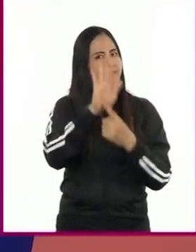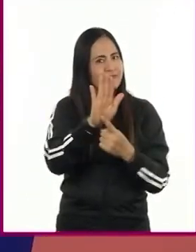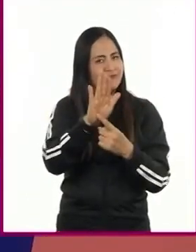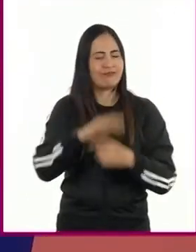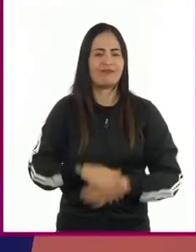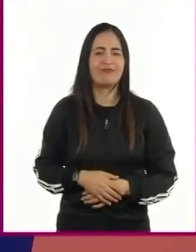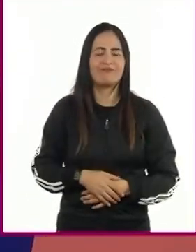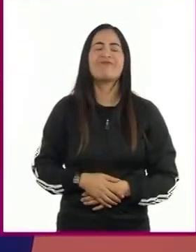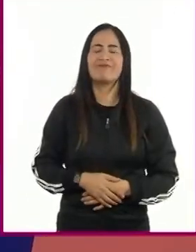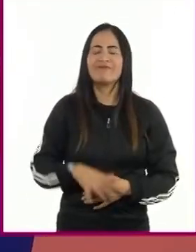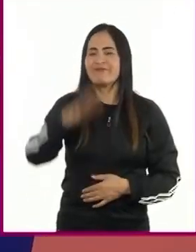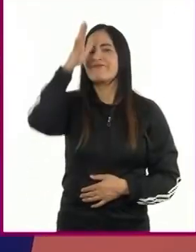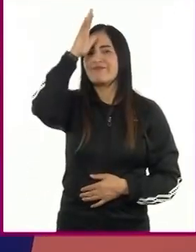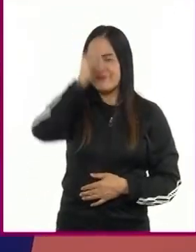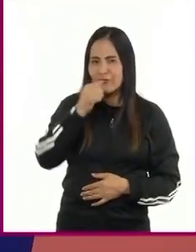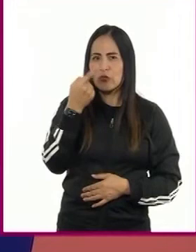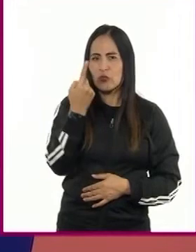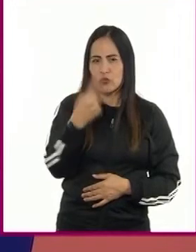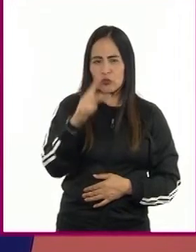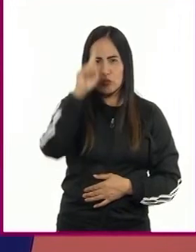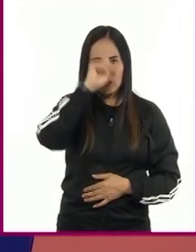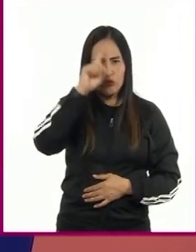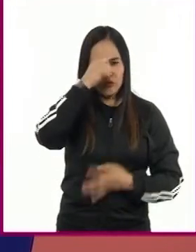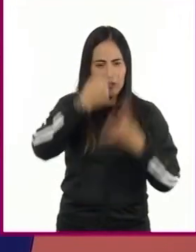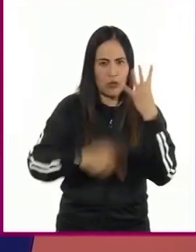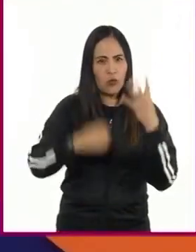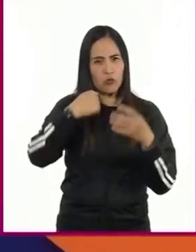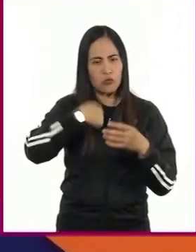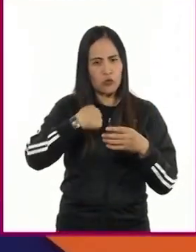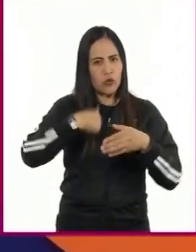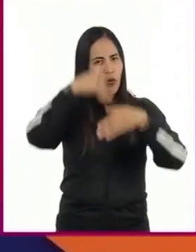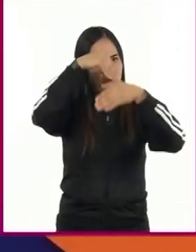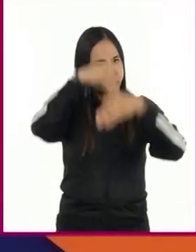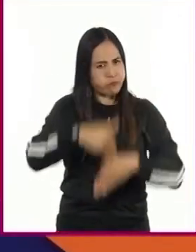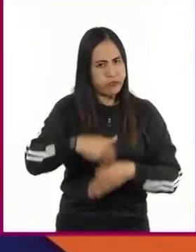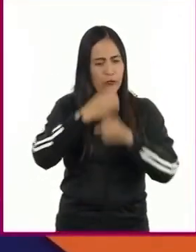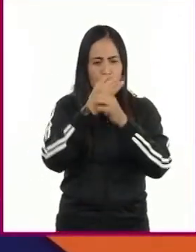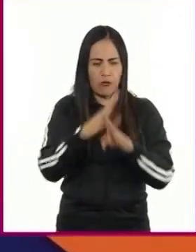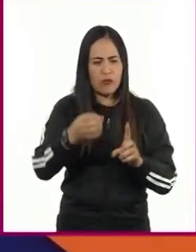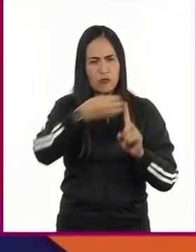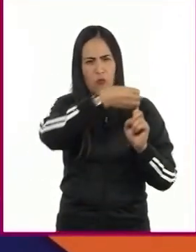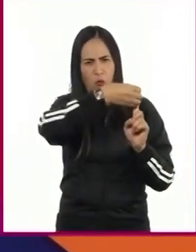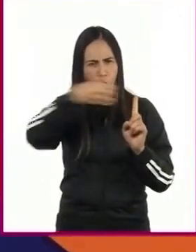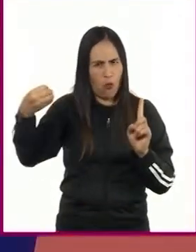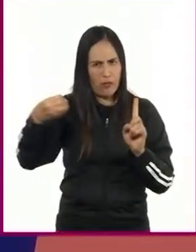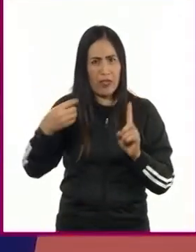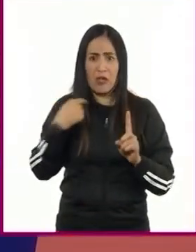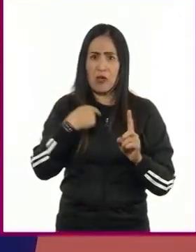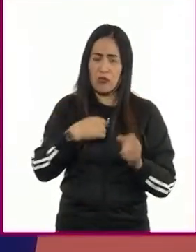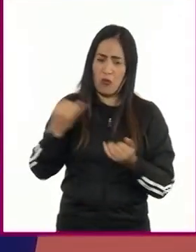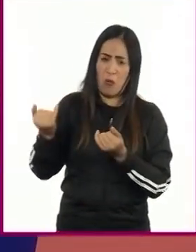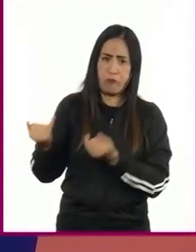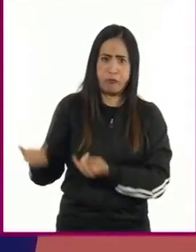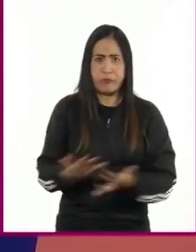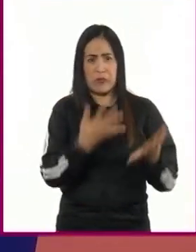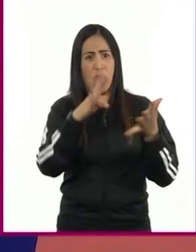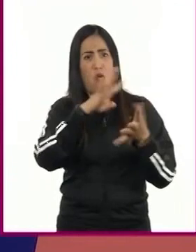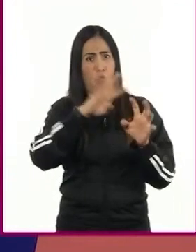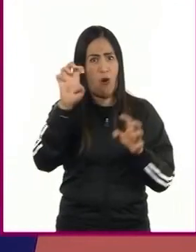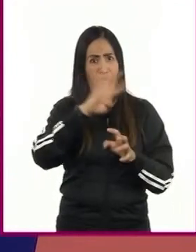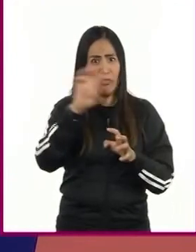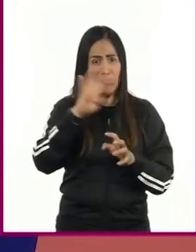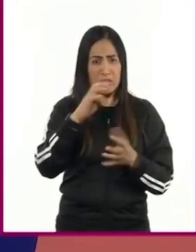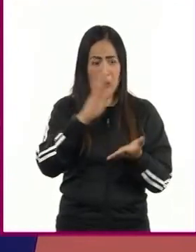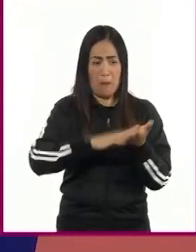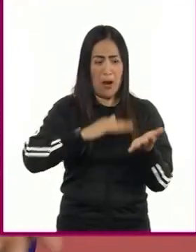adelante voy a seguir todos sus sabios consejos para organizar la información debidamente y no llevar conmigo 400 hojas y una ensalada de chancla